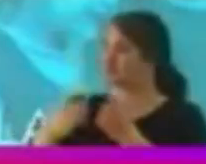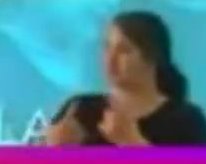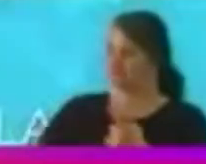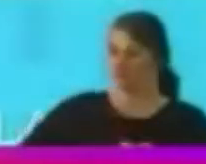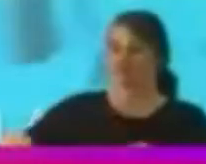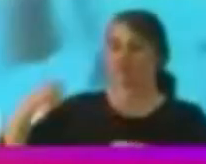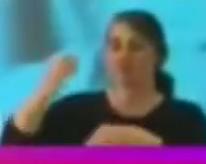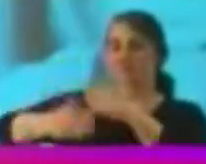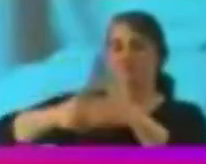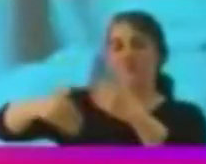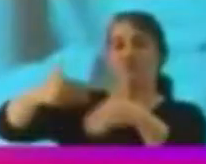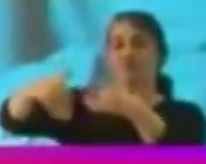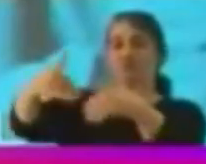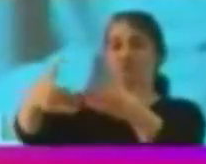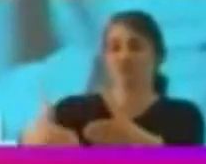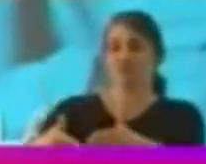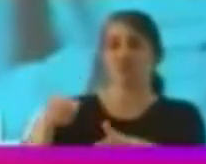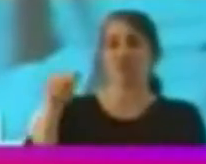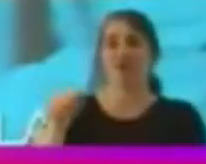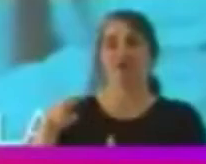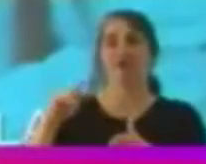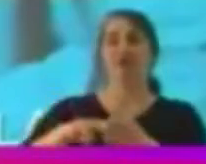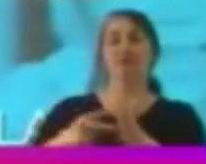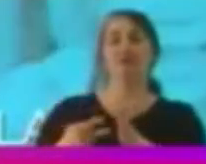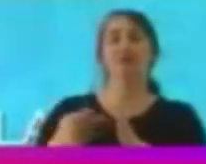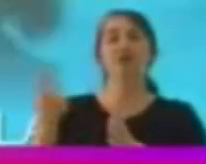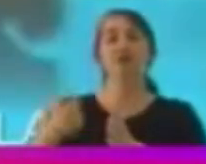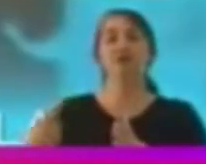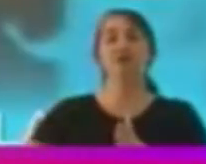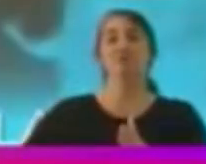que tenemos entre todos los chaqueños y chaqueñas